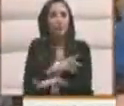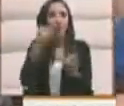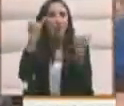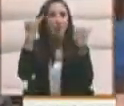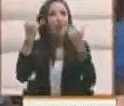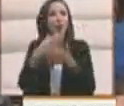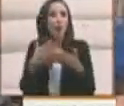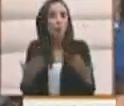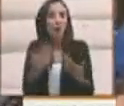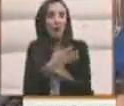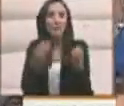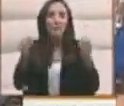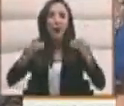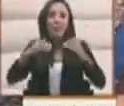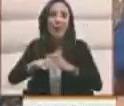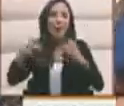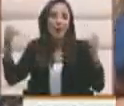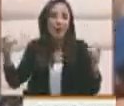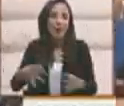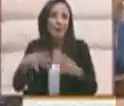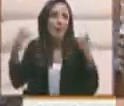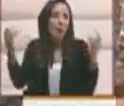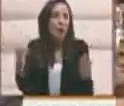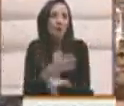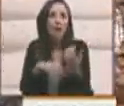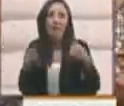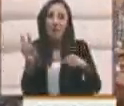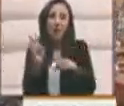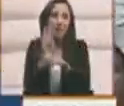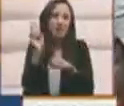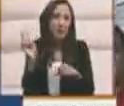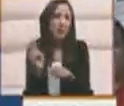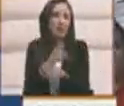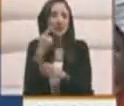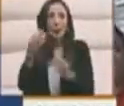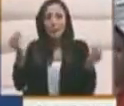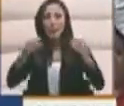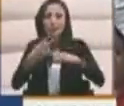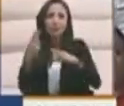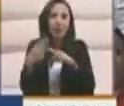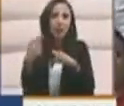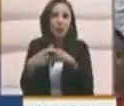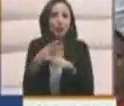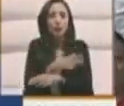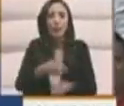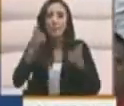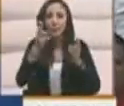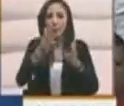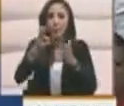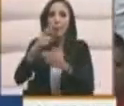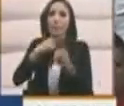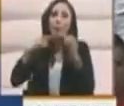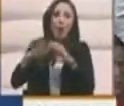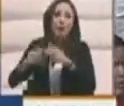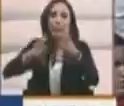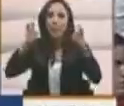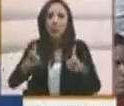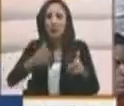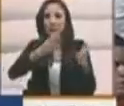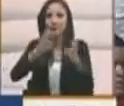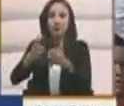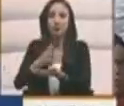incrementar la violencia en las principales ciudades del país, cometiendo homicidios bárbaros.